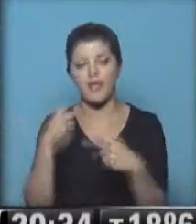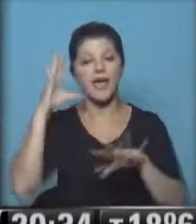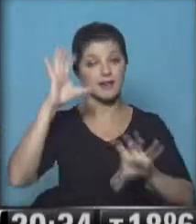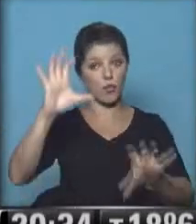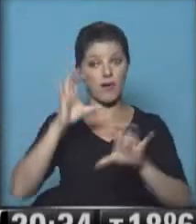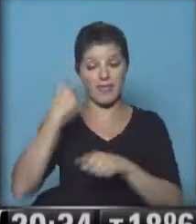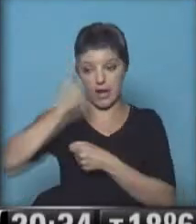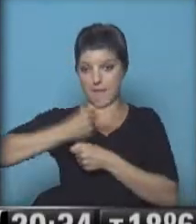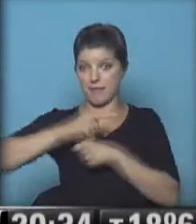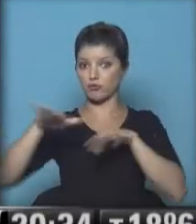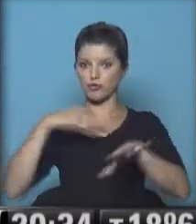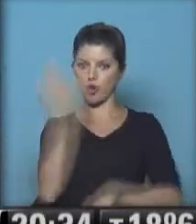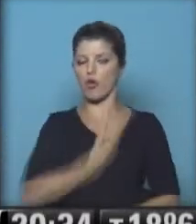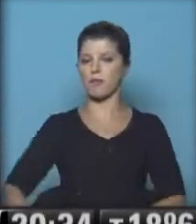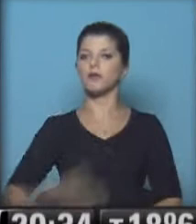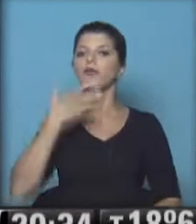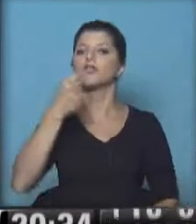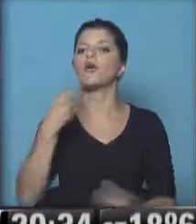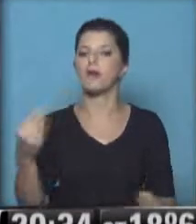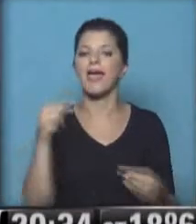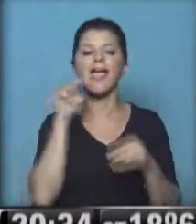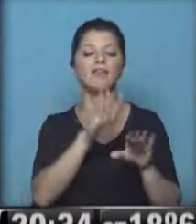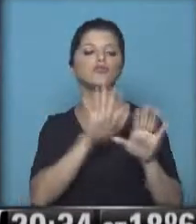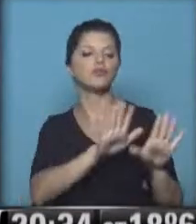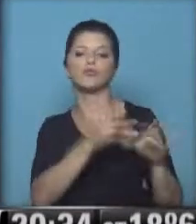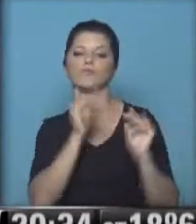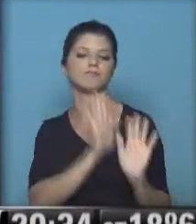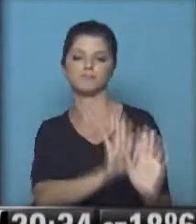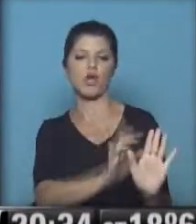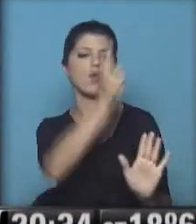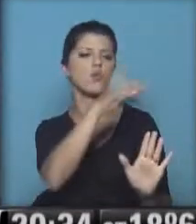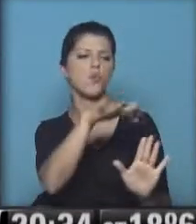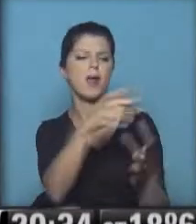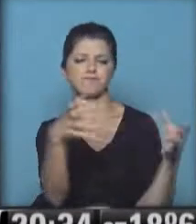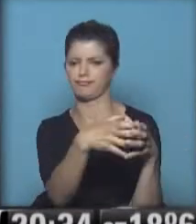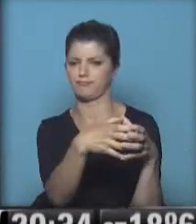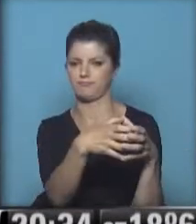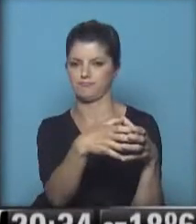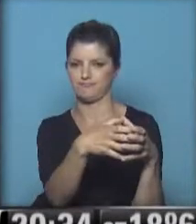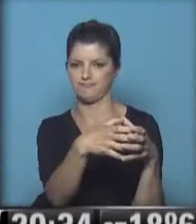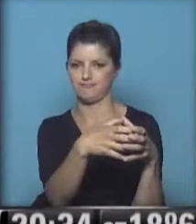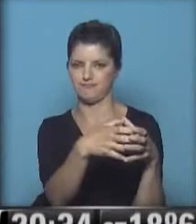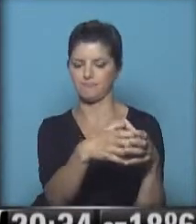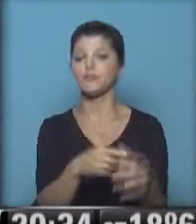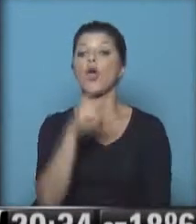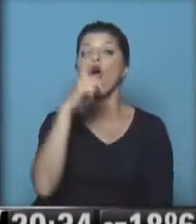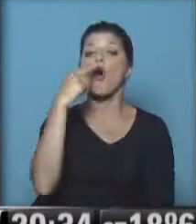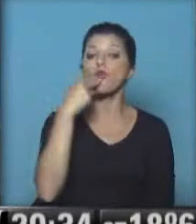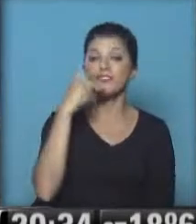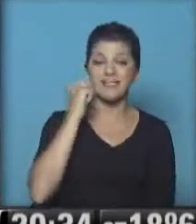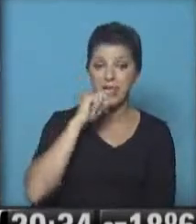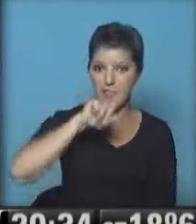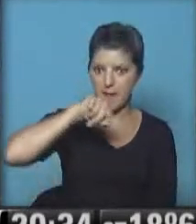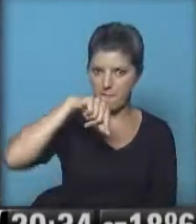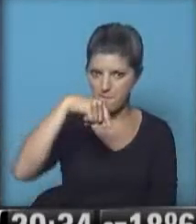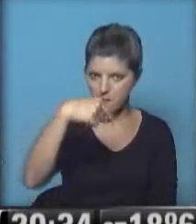reacción del gobierno nacional fue decir, eso es un caso aislado en un pequeño pueblito. 11 días después de la